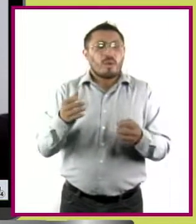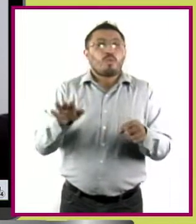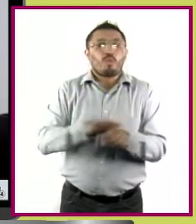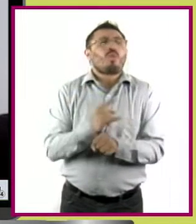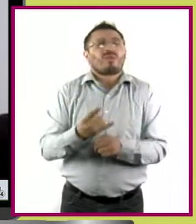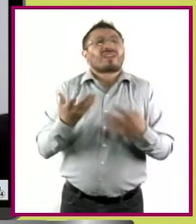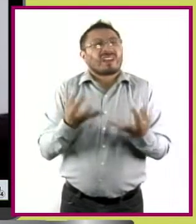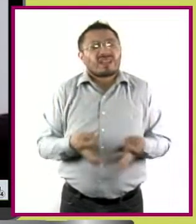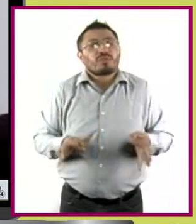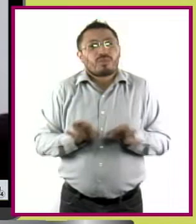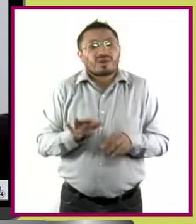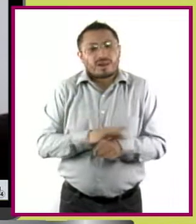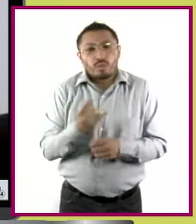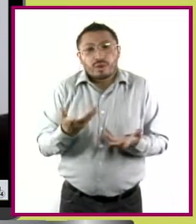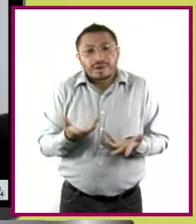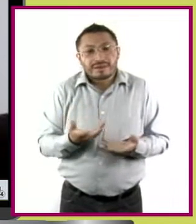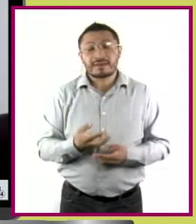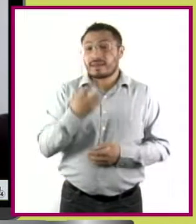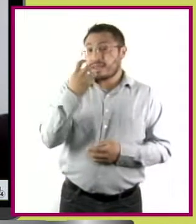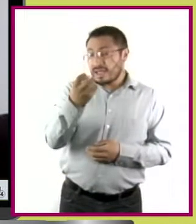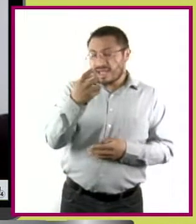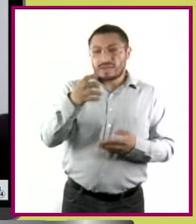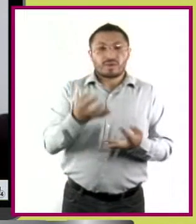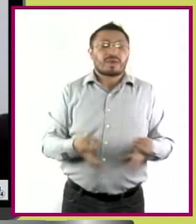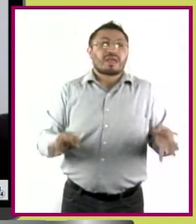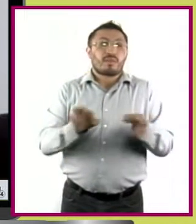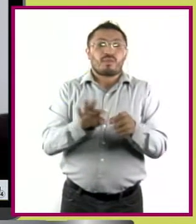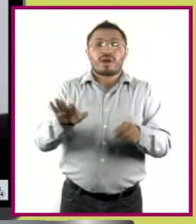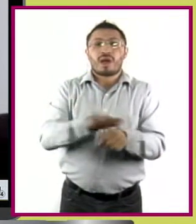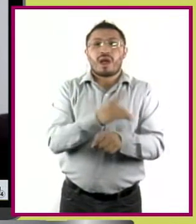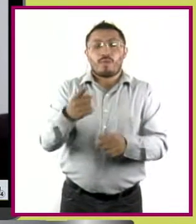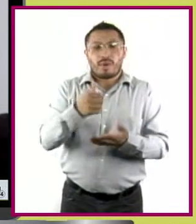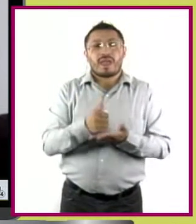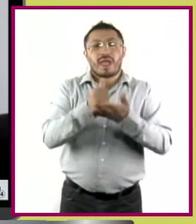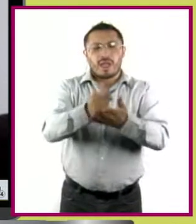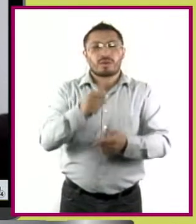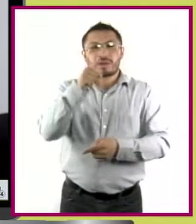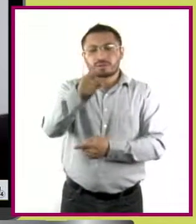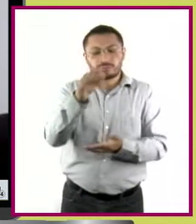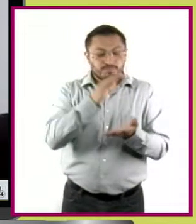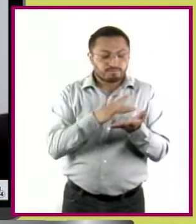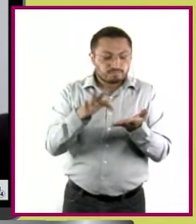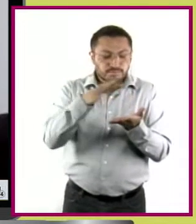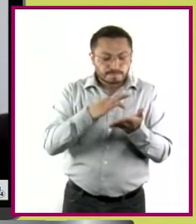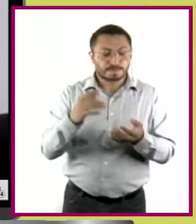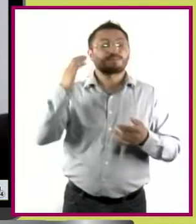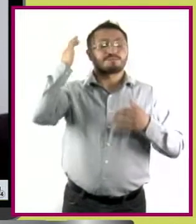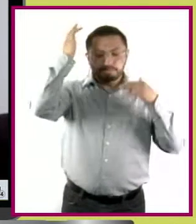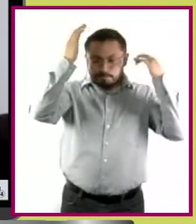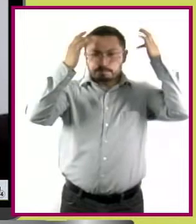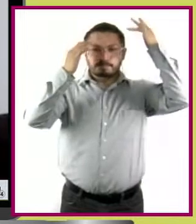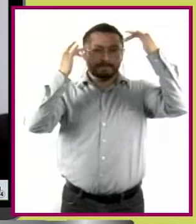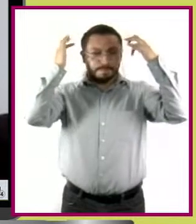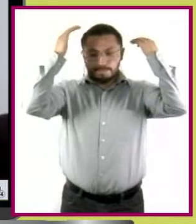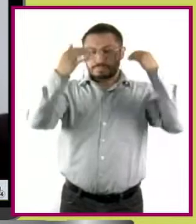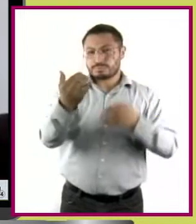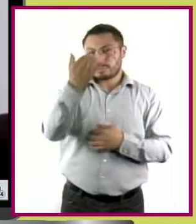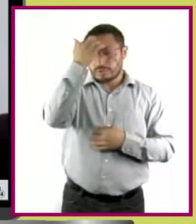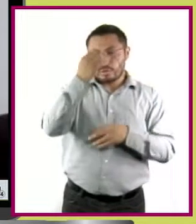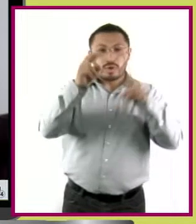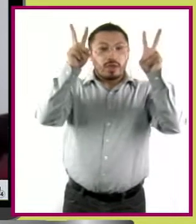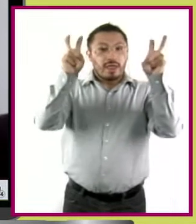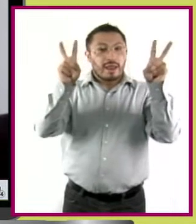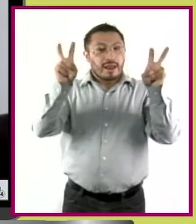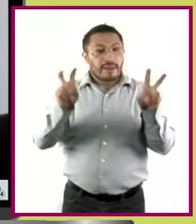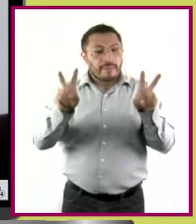importancia reflexiva porque nos va a abrir la oportunidad de conocer grandes temas a